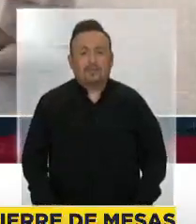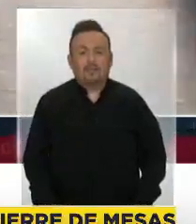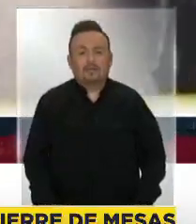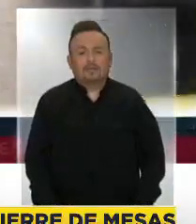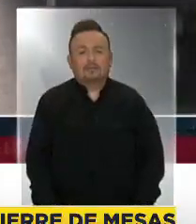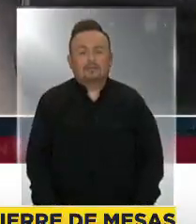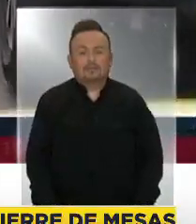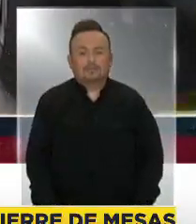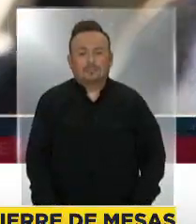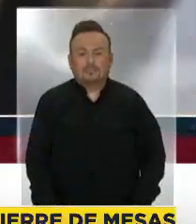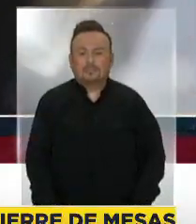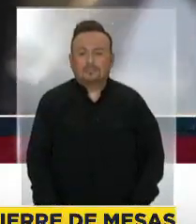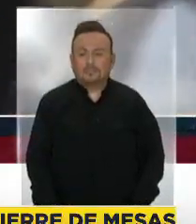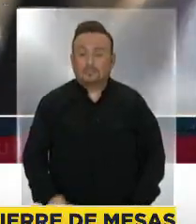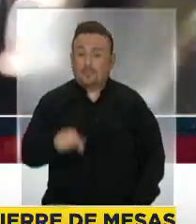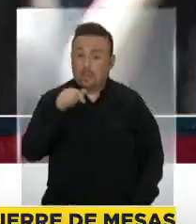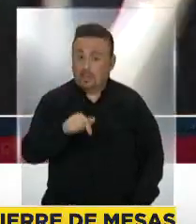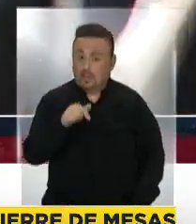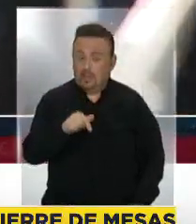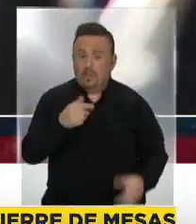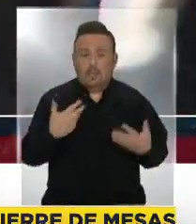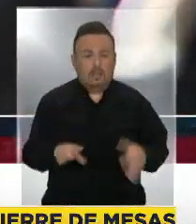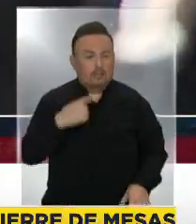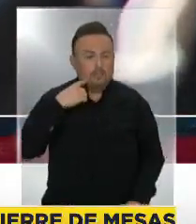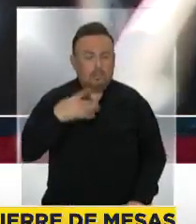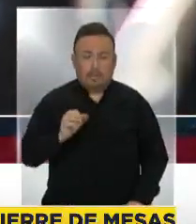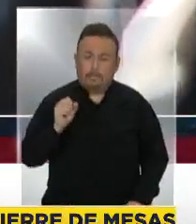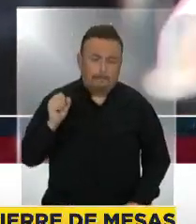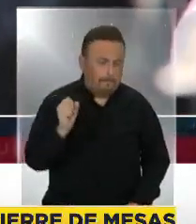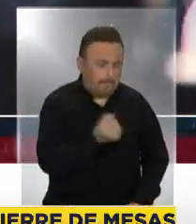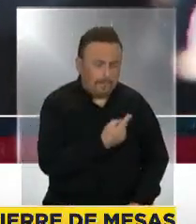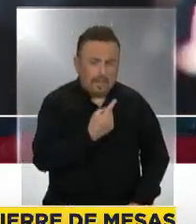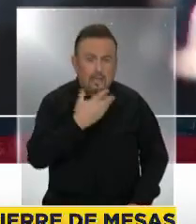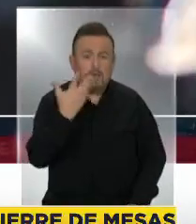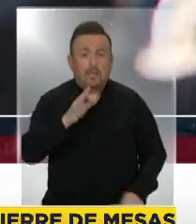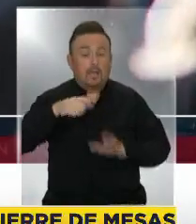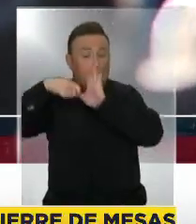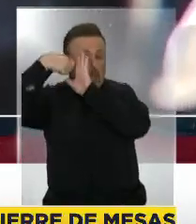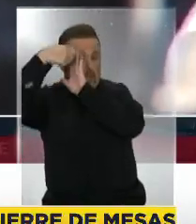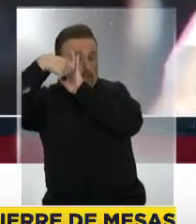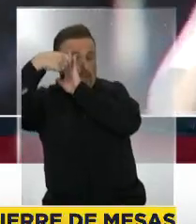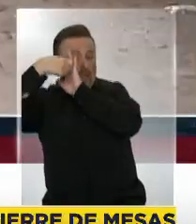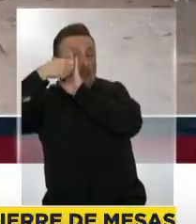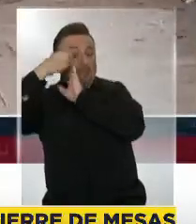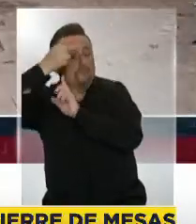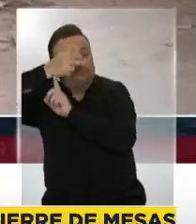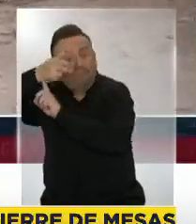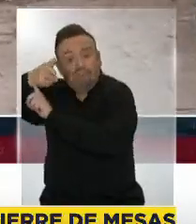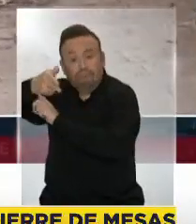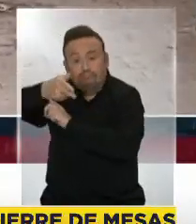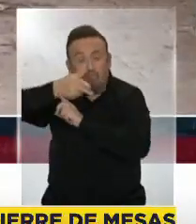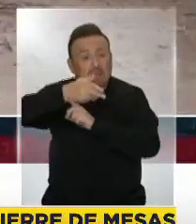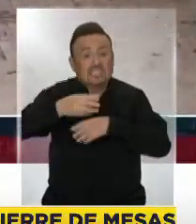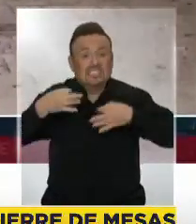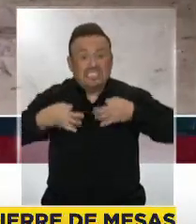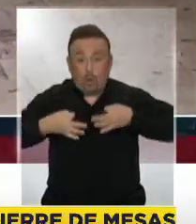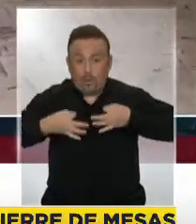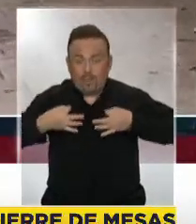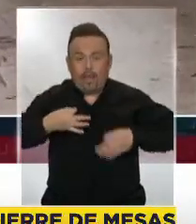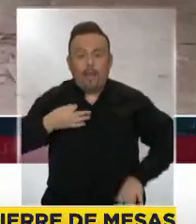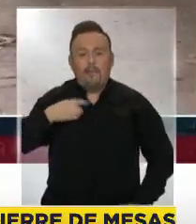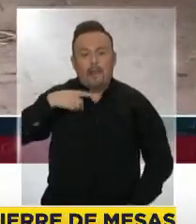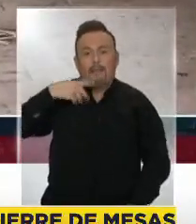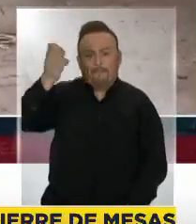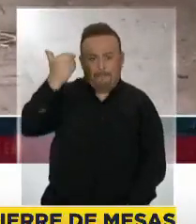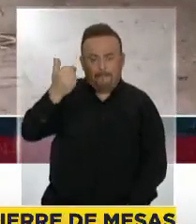que acá, insisto, es clave. Primero, el tema de las cámaras de seguridad para poder dar con una identidad de estas personas. Ya contamos